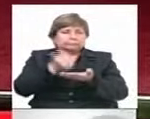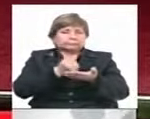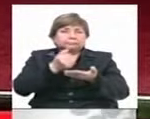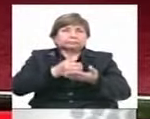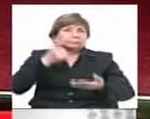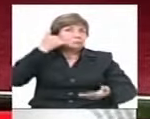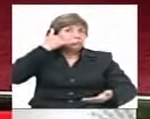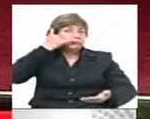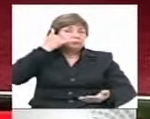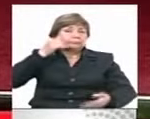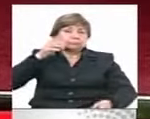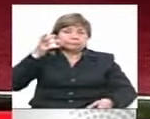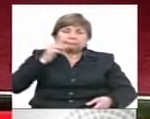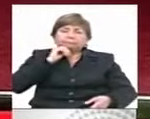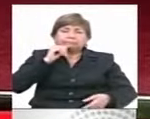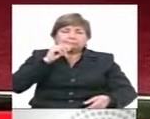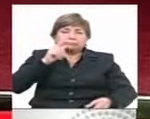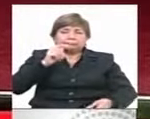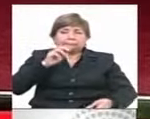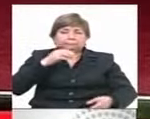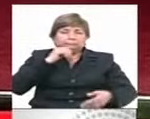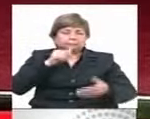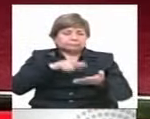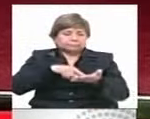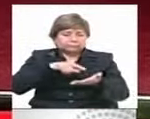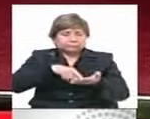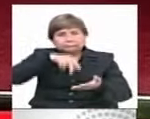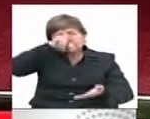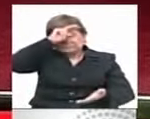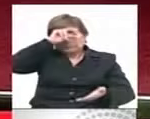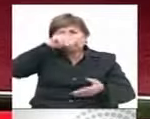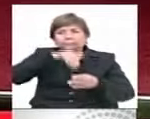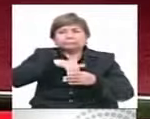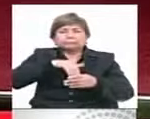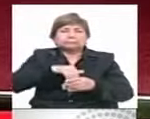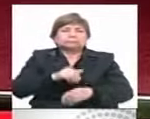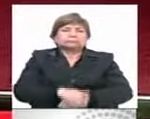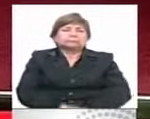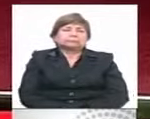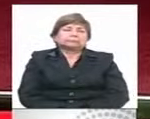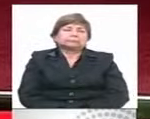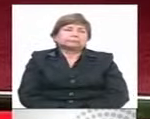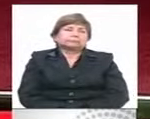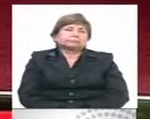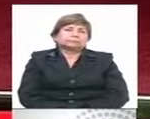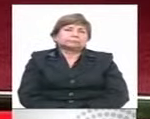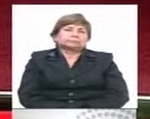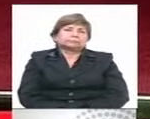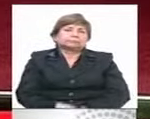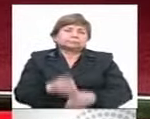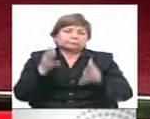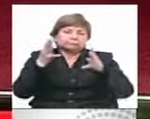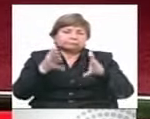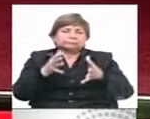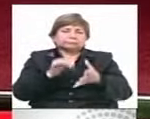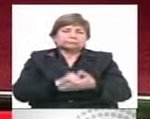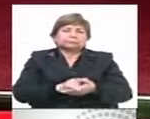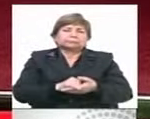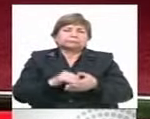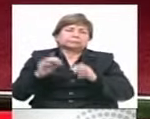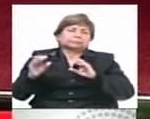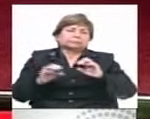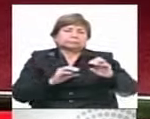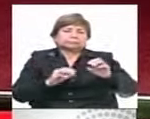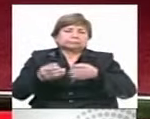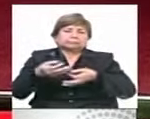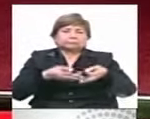Telefónica lo que todavía le debe al Perú. Han votado para que se deje de hacer